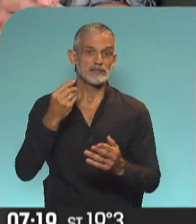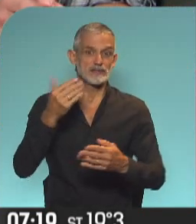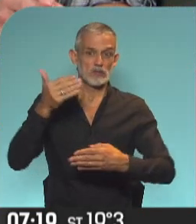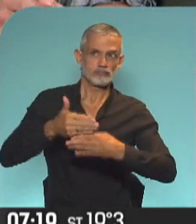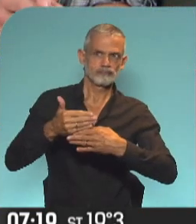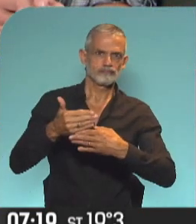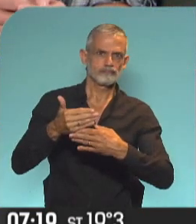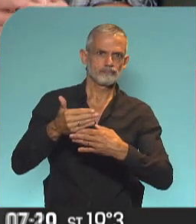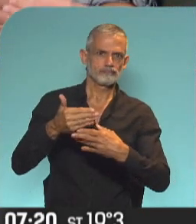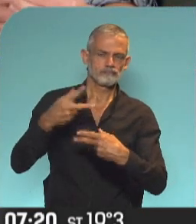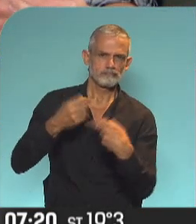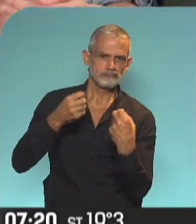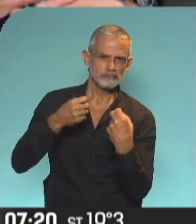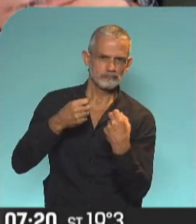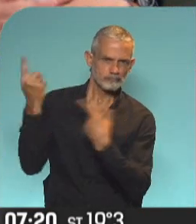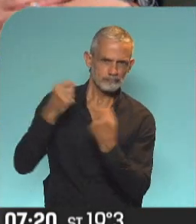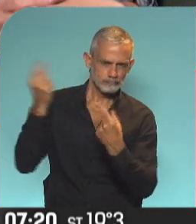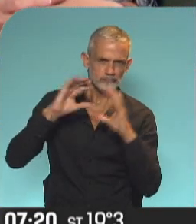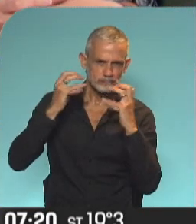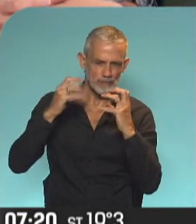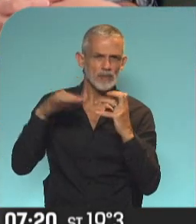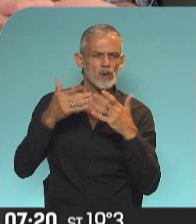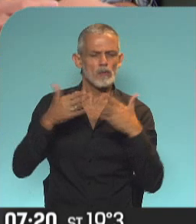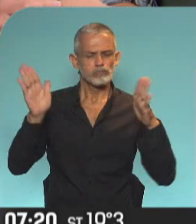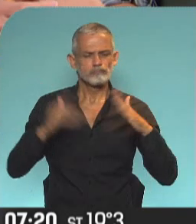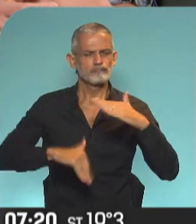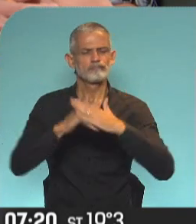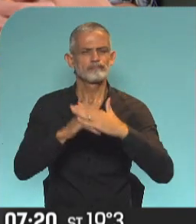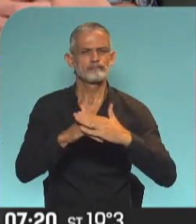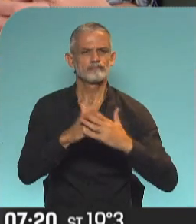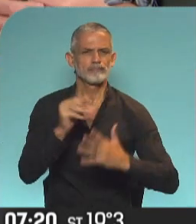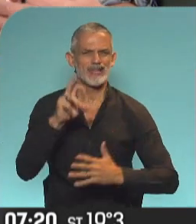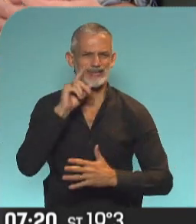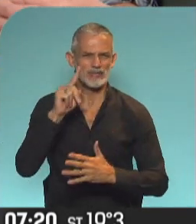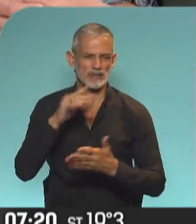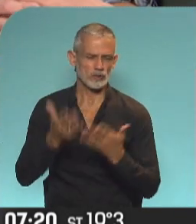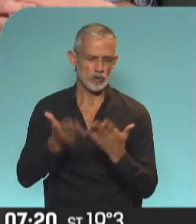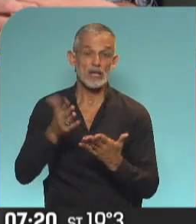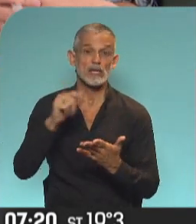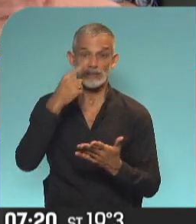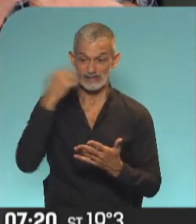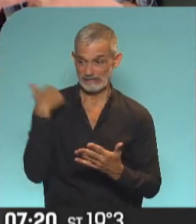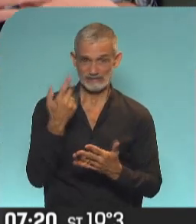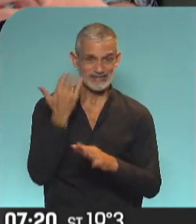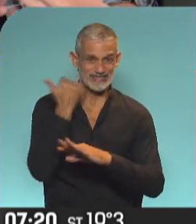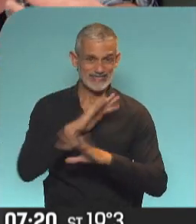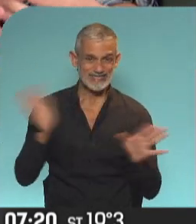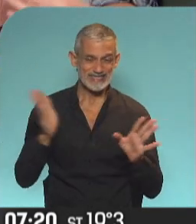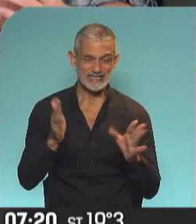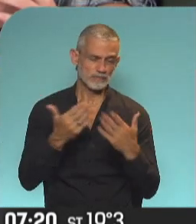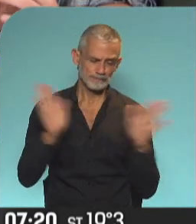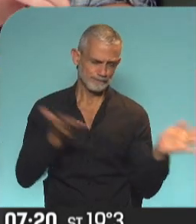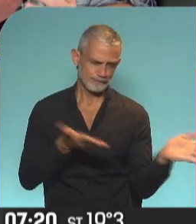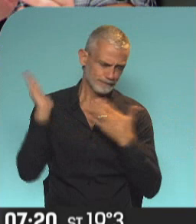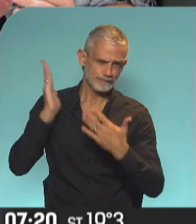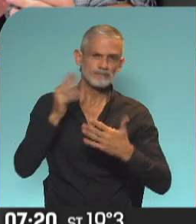las exportaciones de maíz, después se decidió reabrirlas con un cupo y la noticia de último momento tiene que ver con que se reabren